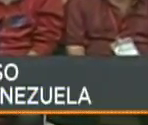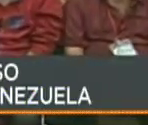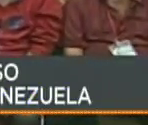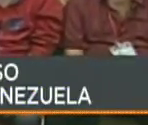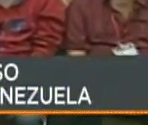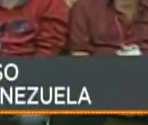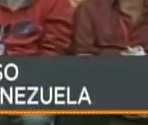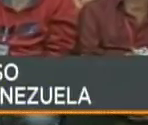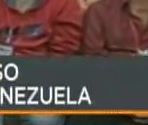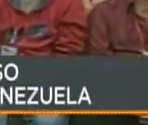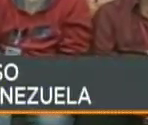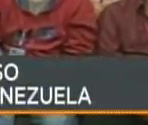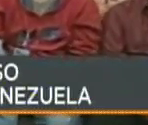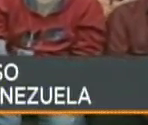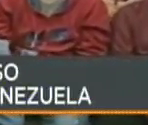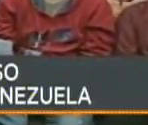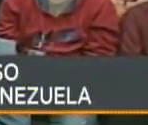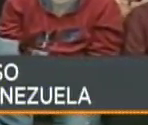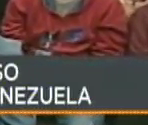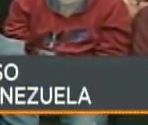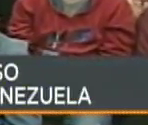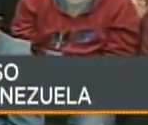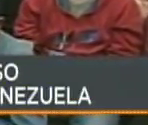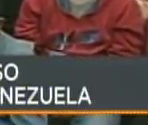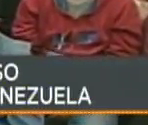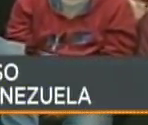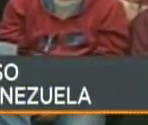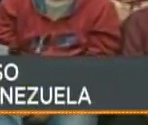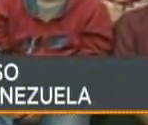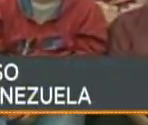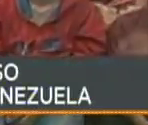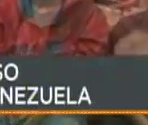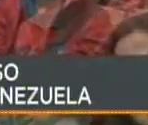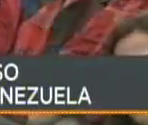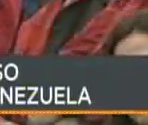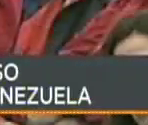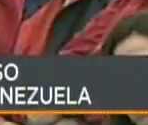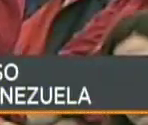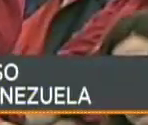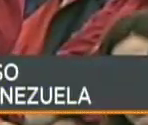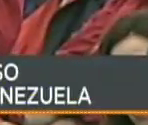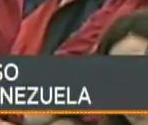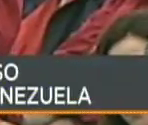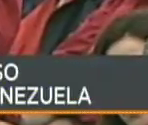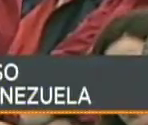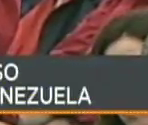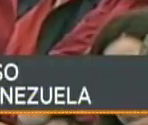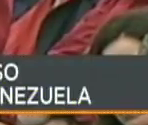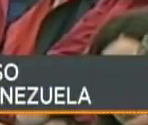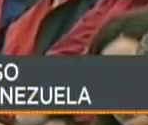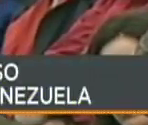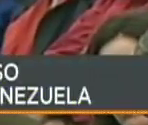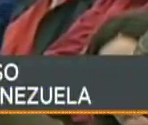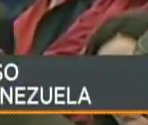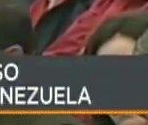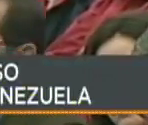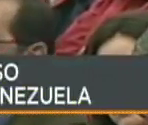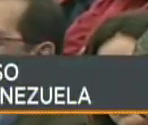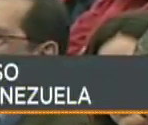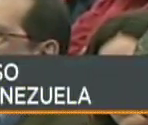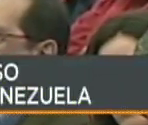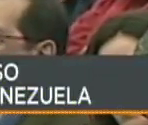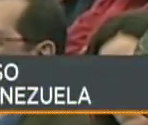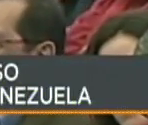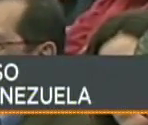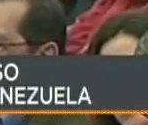sí pecar de ganas de trabajar de ganas de luchar de gente que no se rinde